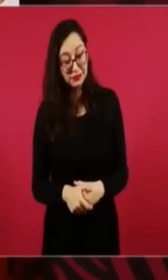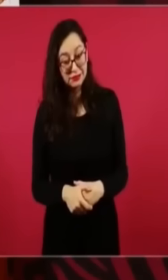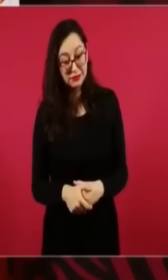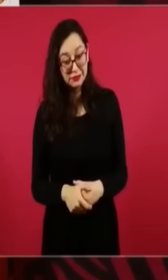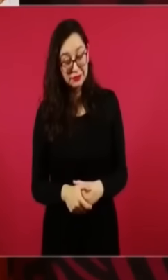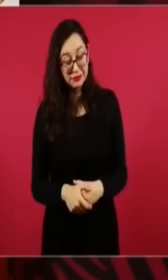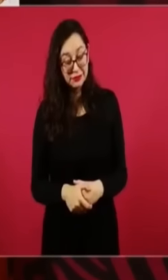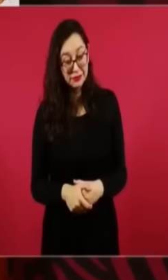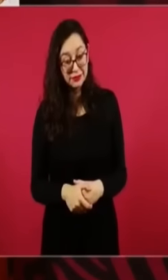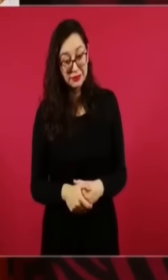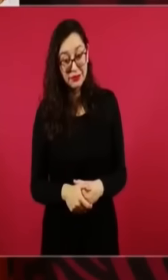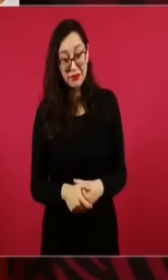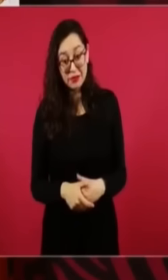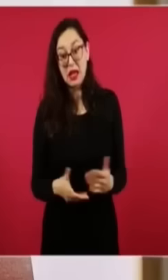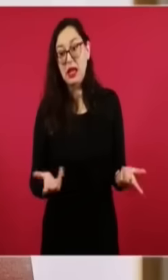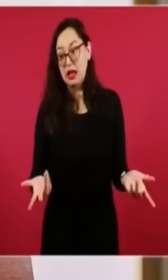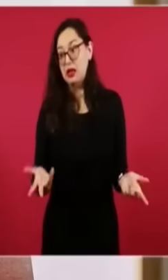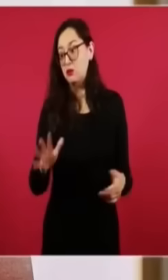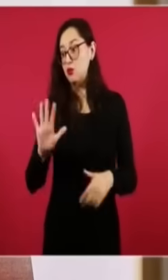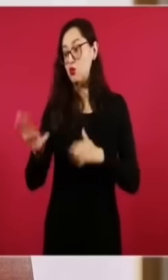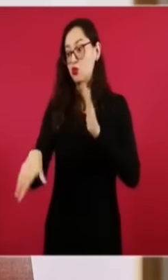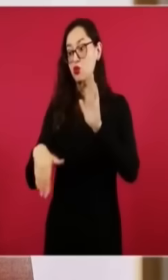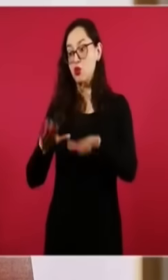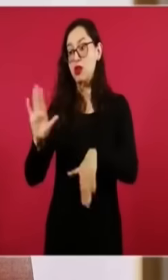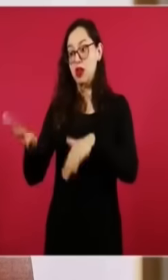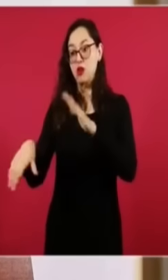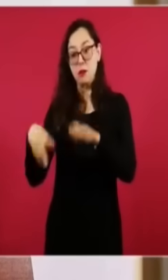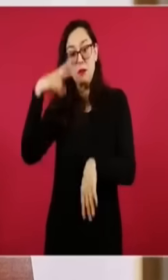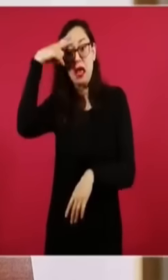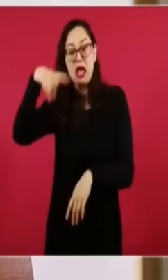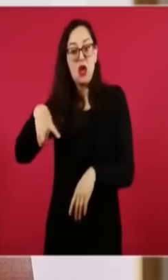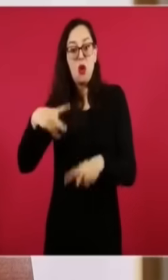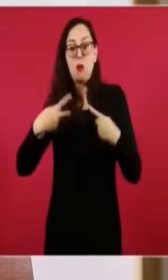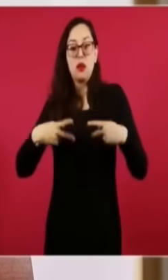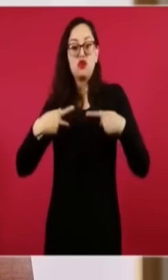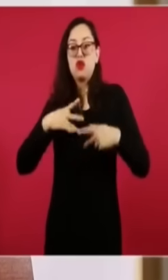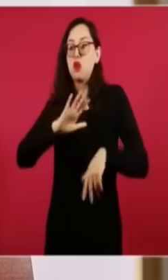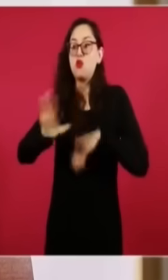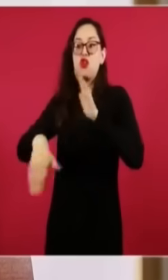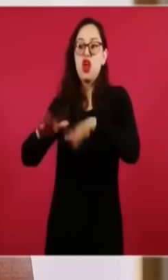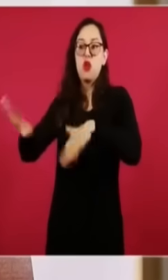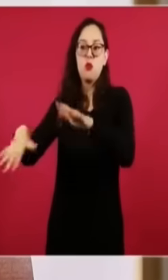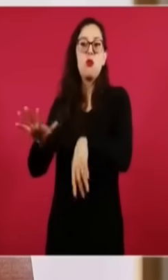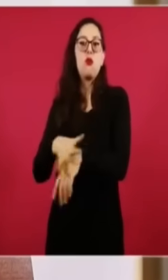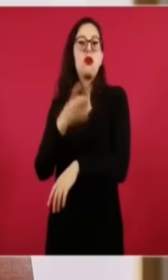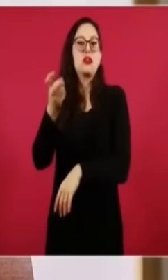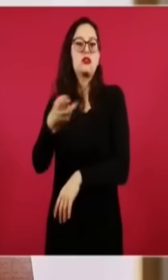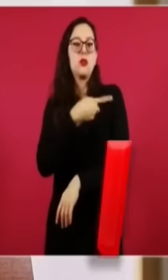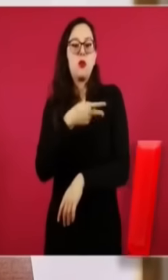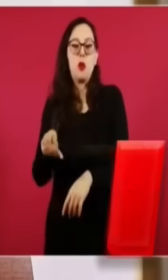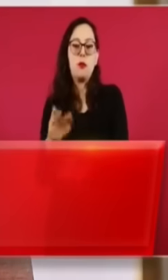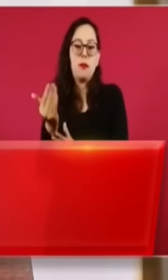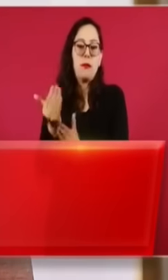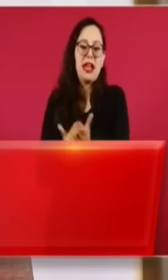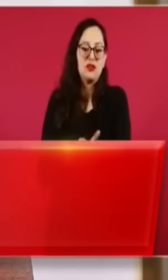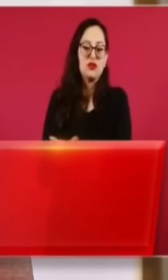pobres. Porque se murieron los mexicanos pobres en la